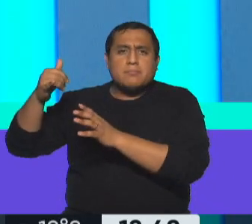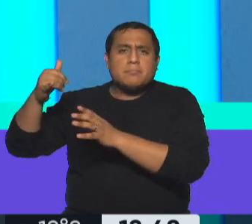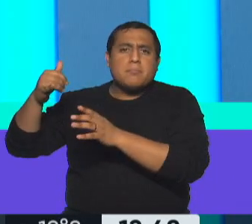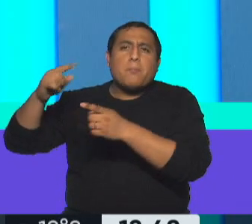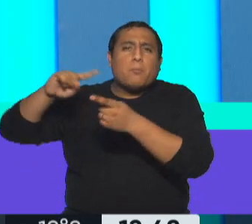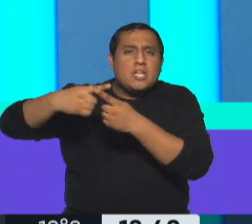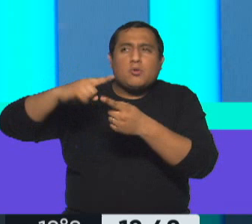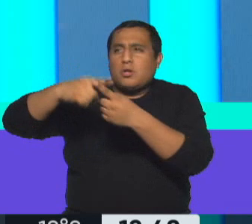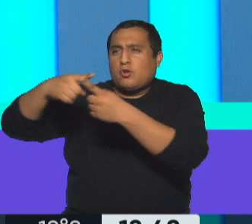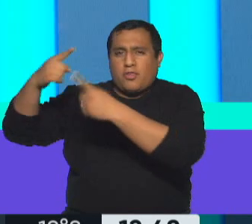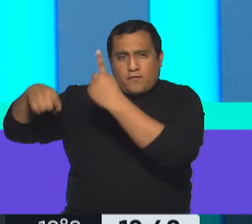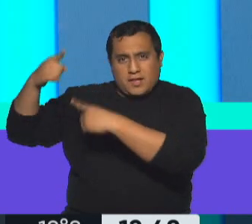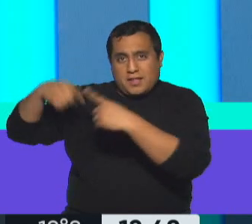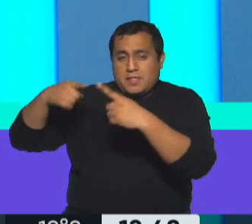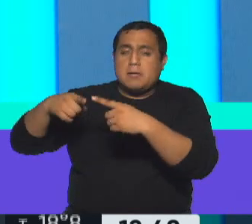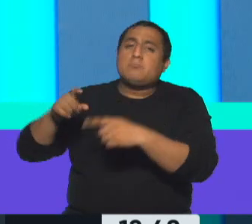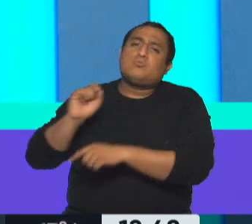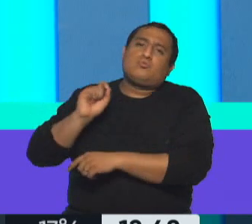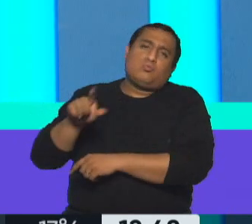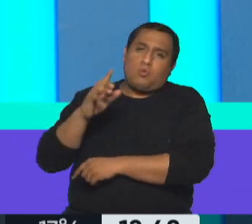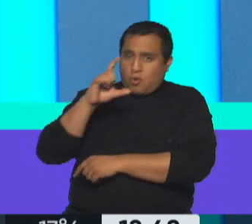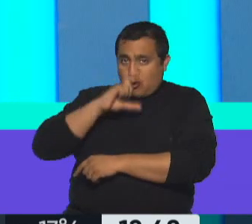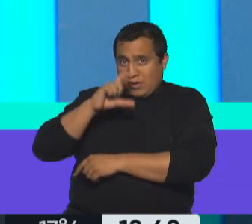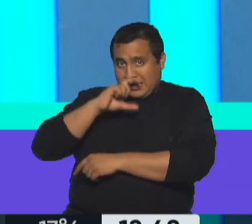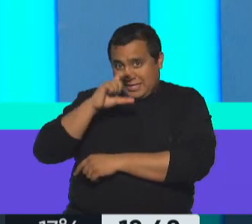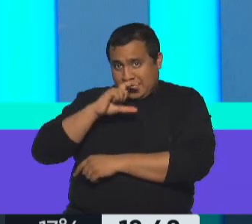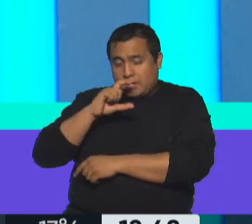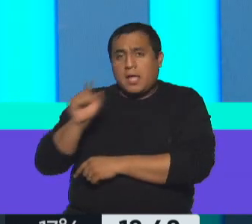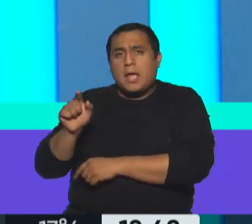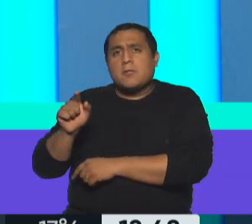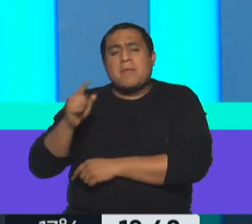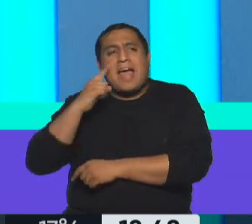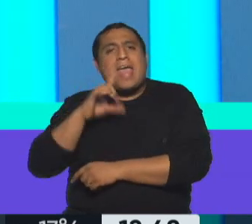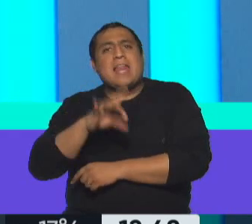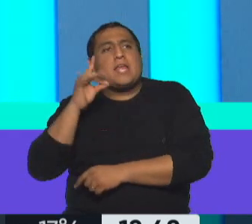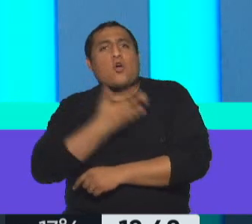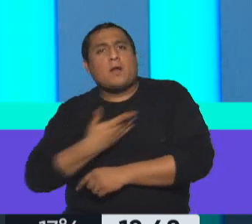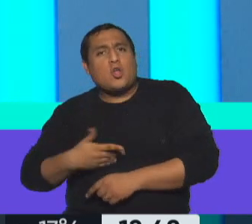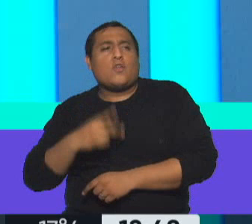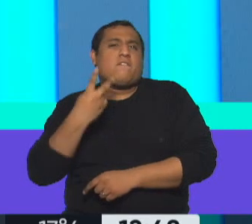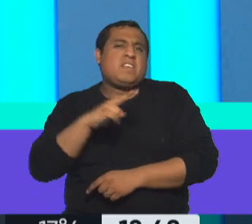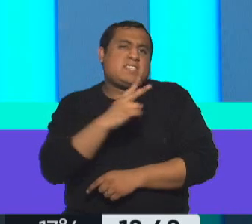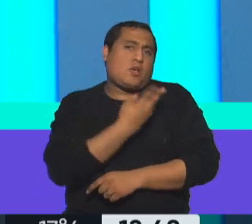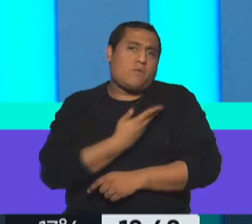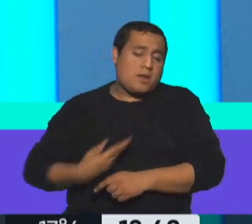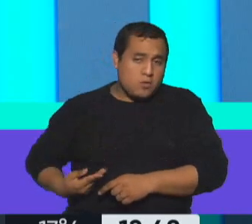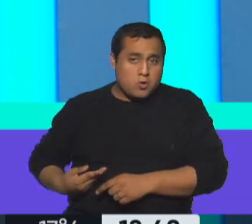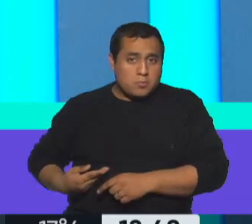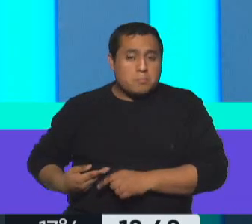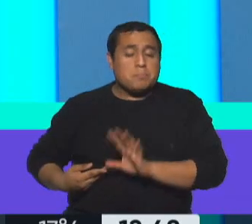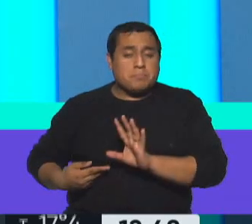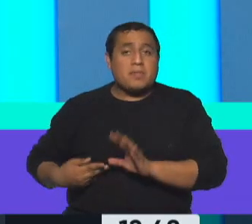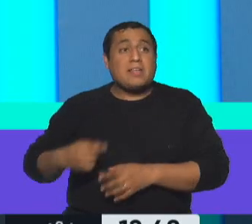políticos internos de la provincia correntina que no sólo eligieron gobernador y vice hay también el caso del vice pedro garay ya poca le aportó